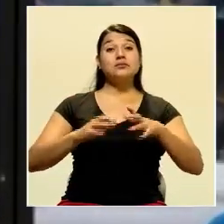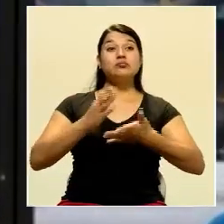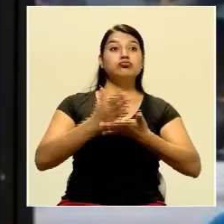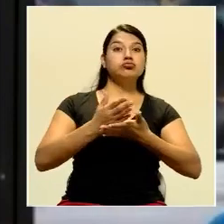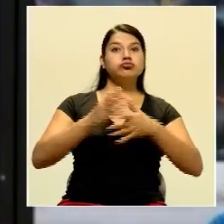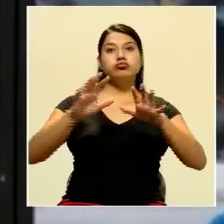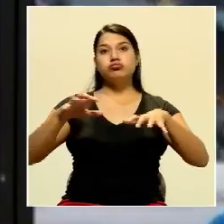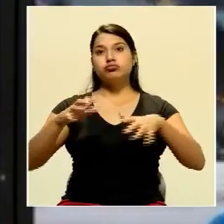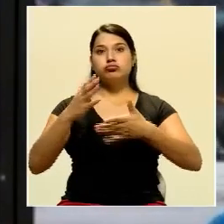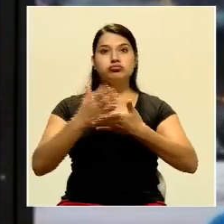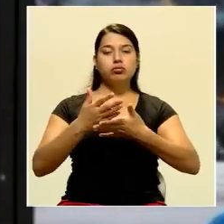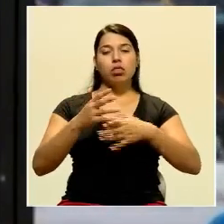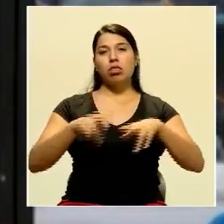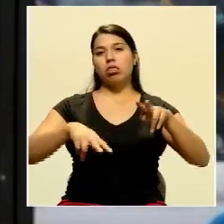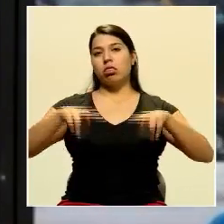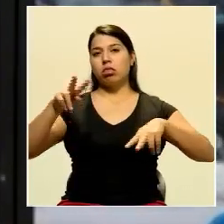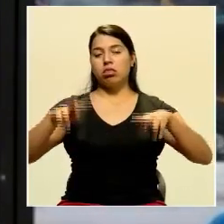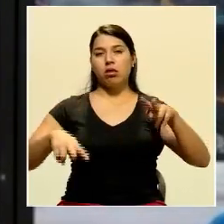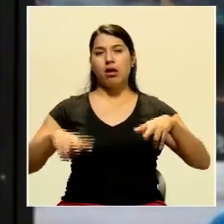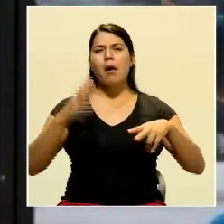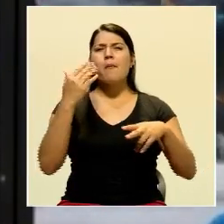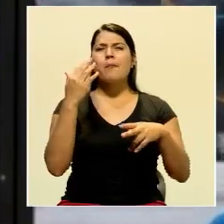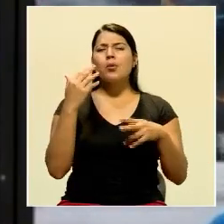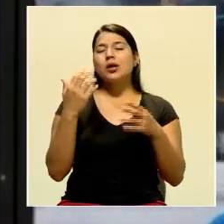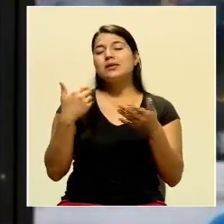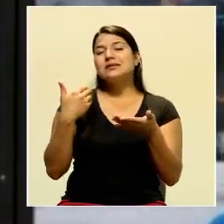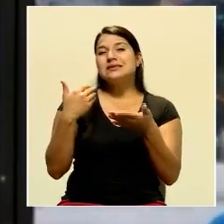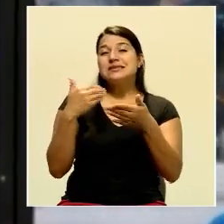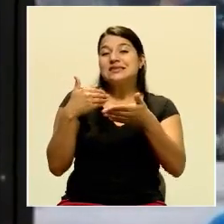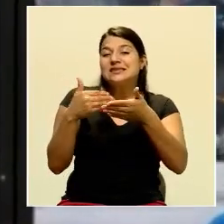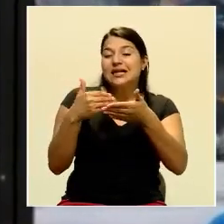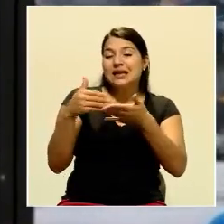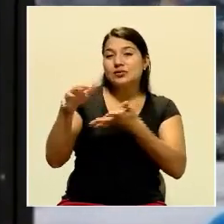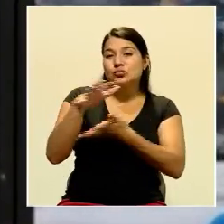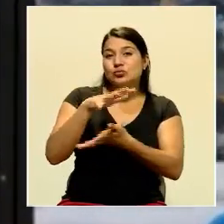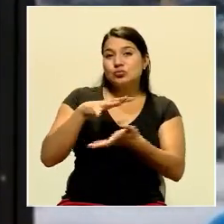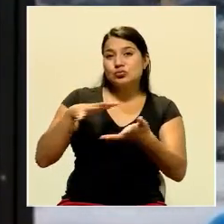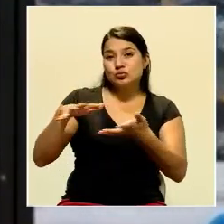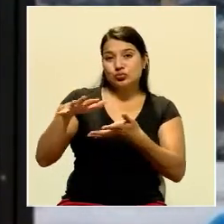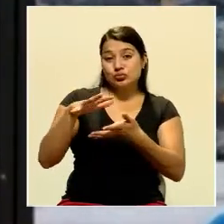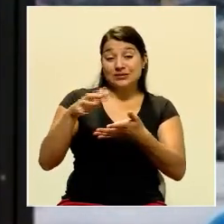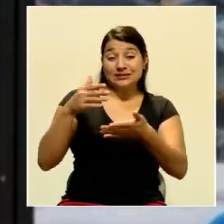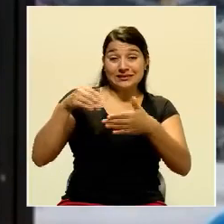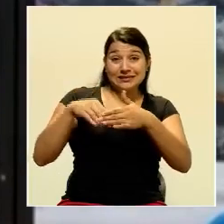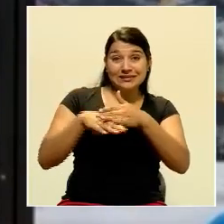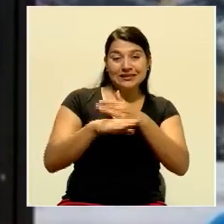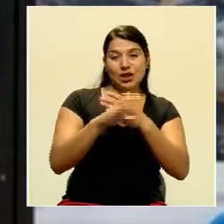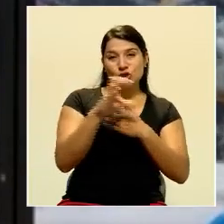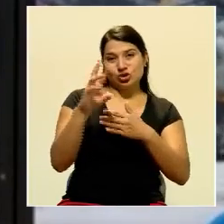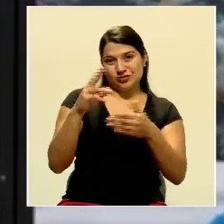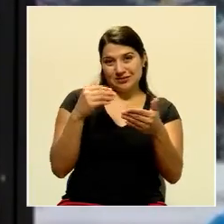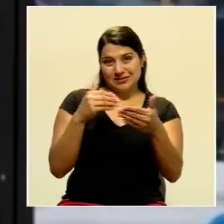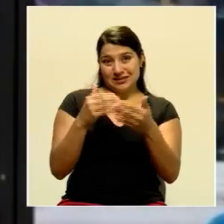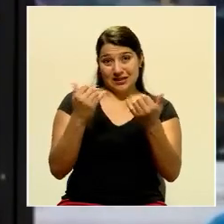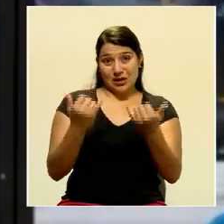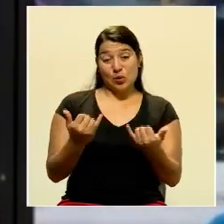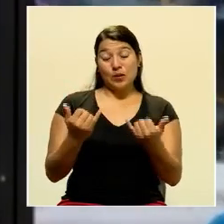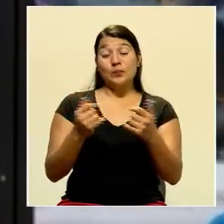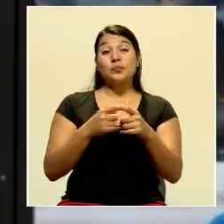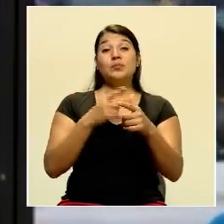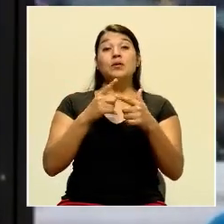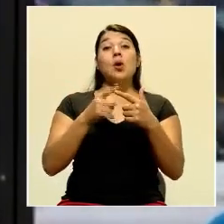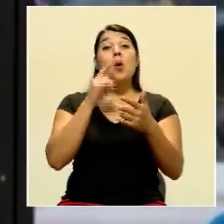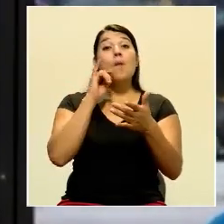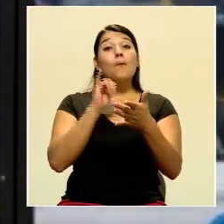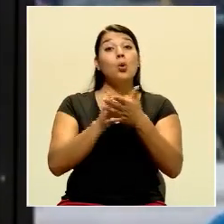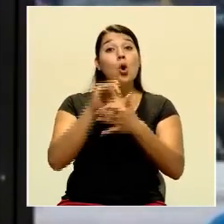debidas principalmente a la cercanía de la zona de convergencia intertropical a nuestro país. Y es por este motivo